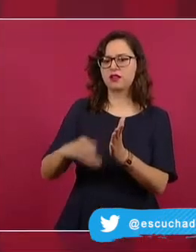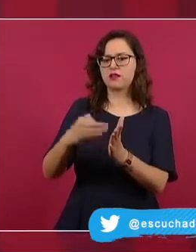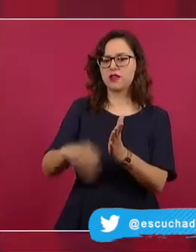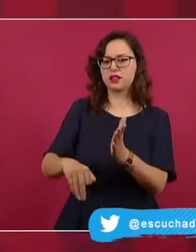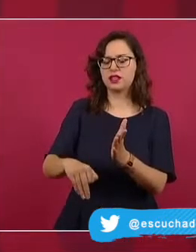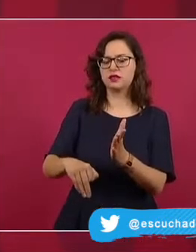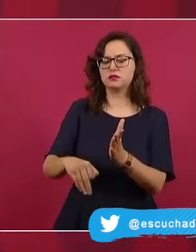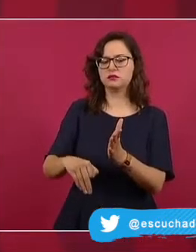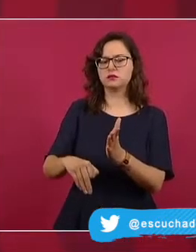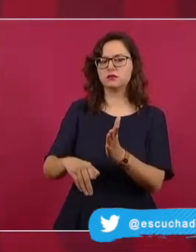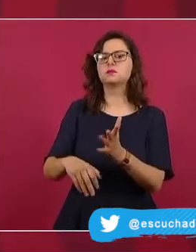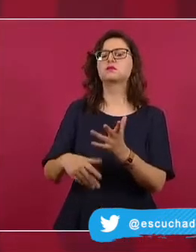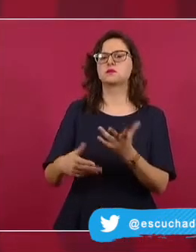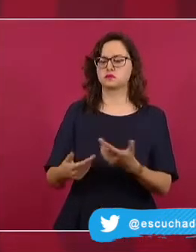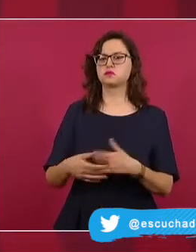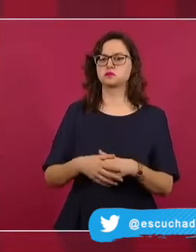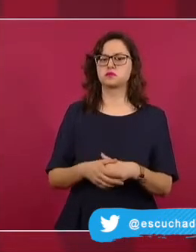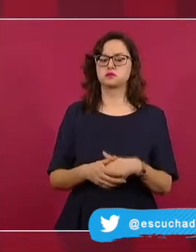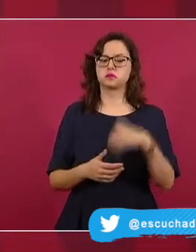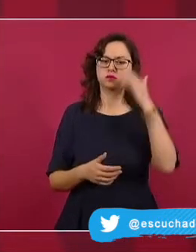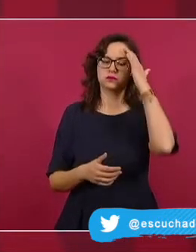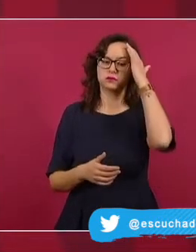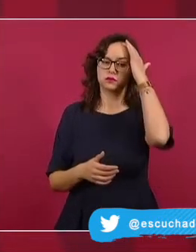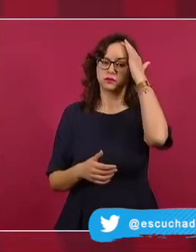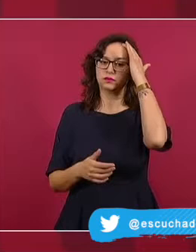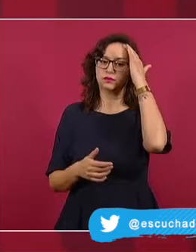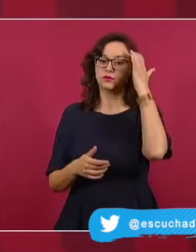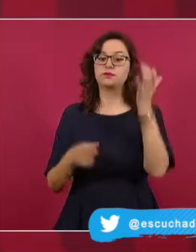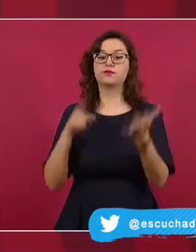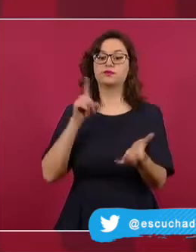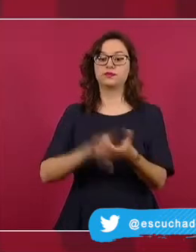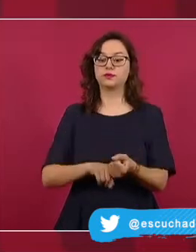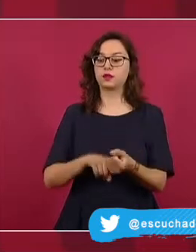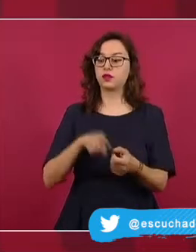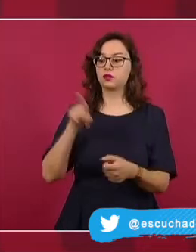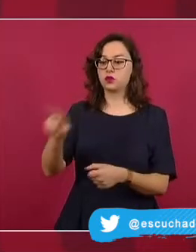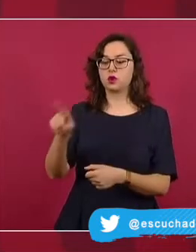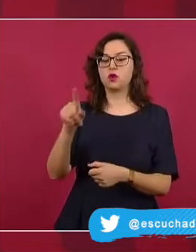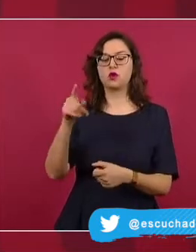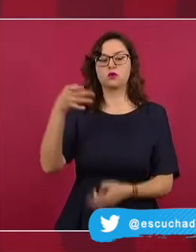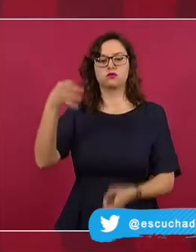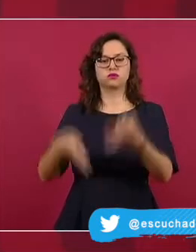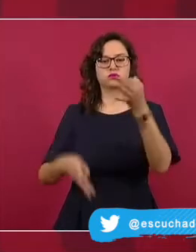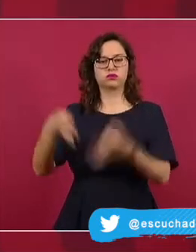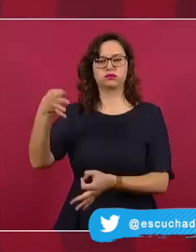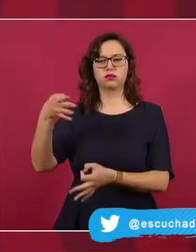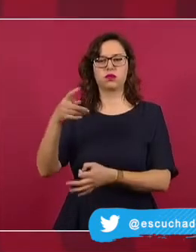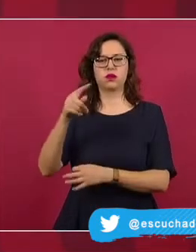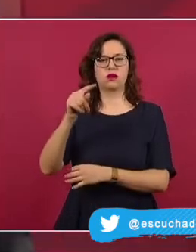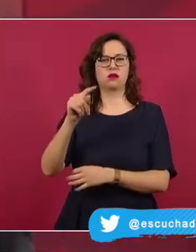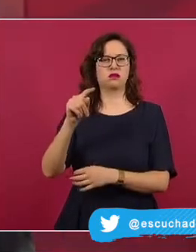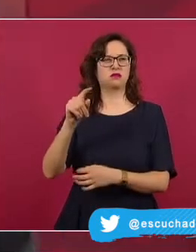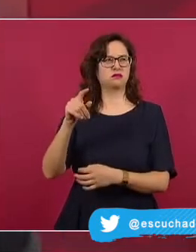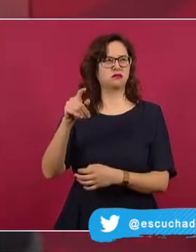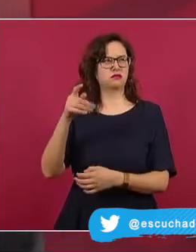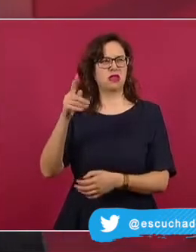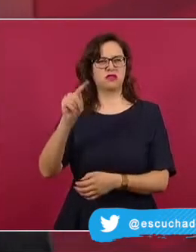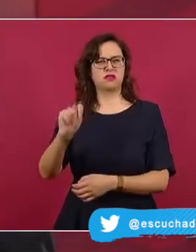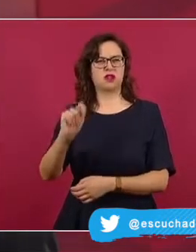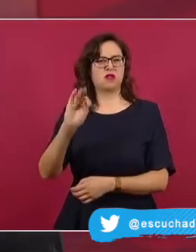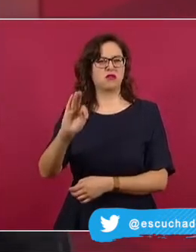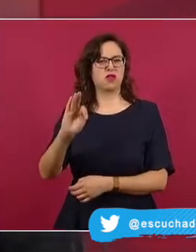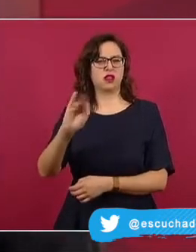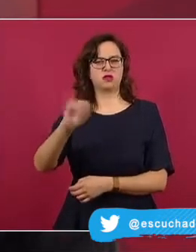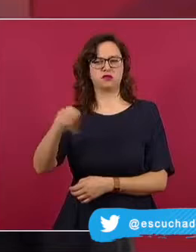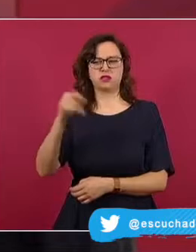El presidente menciona que a pesar del menosprecio de la oposición por lo realizado desde el 2018 por el gobierno, el Tren Maya es